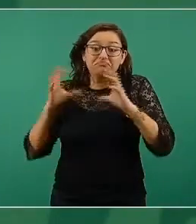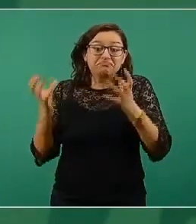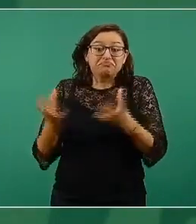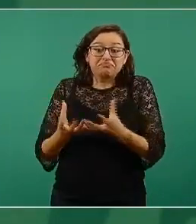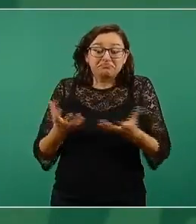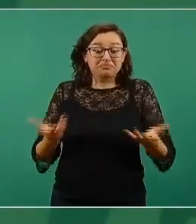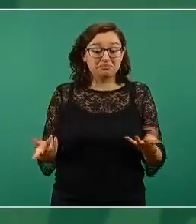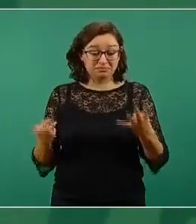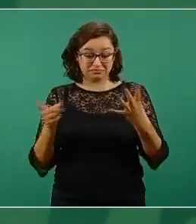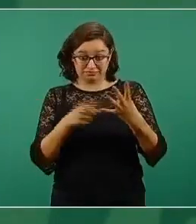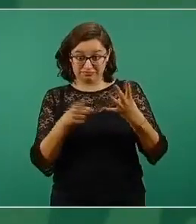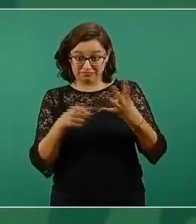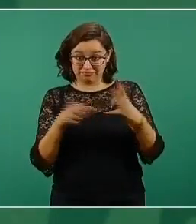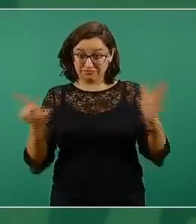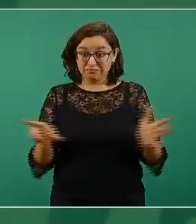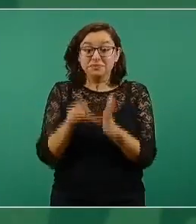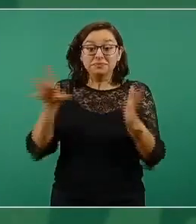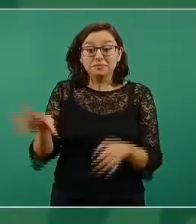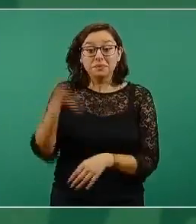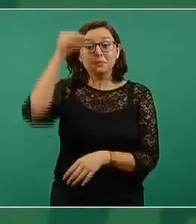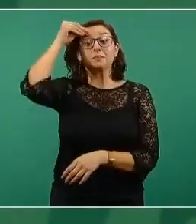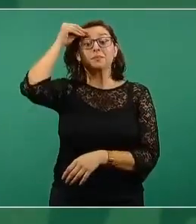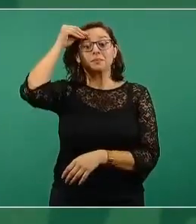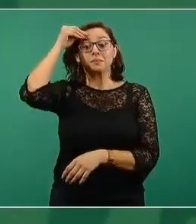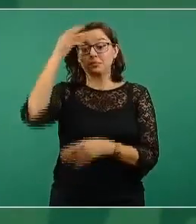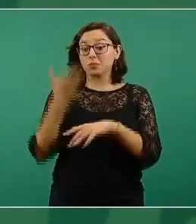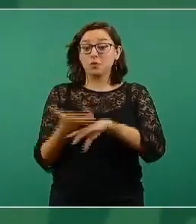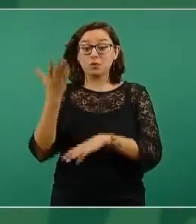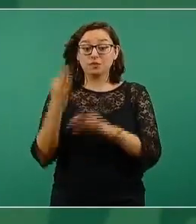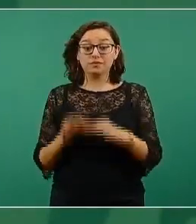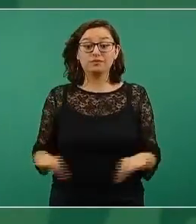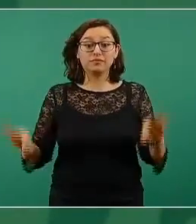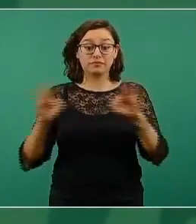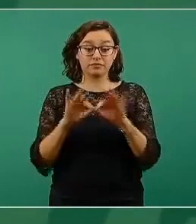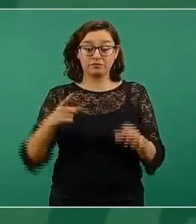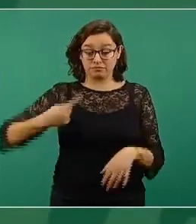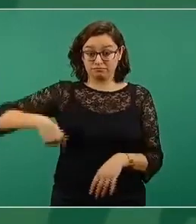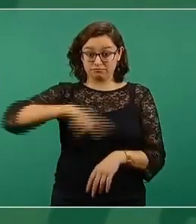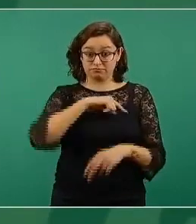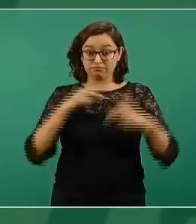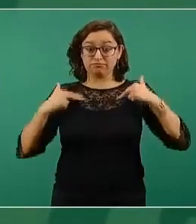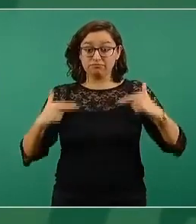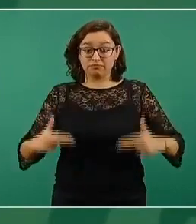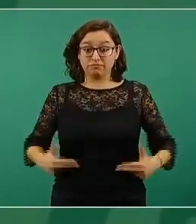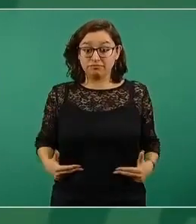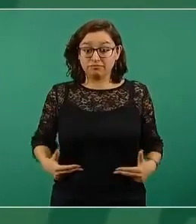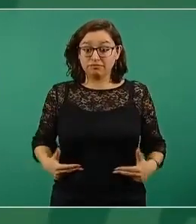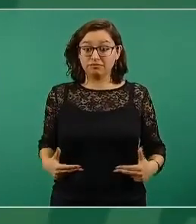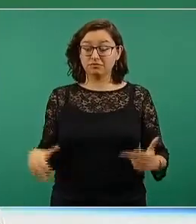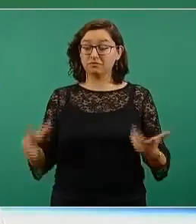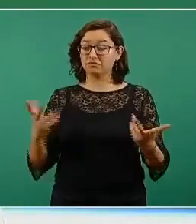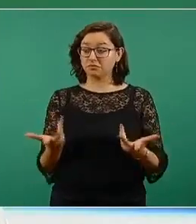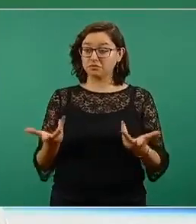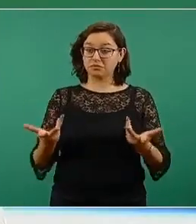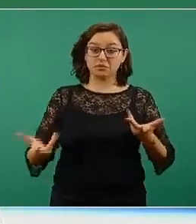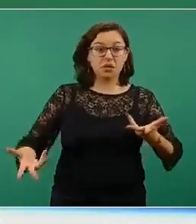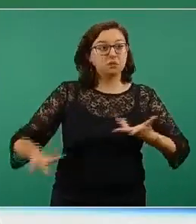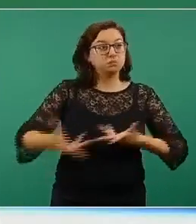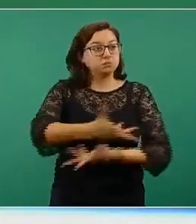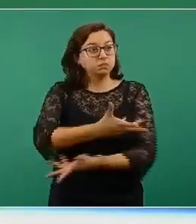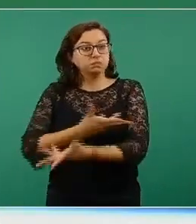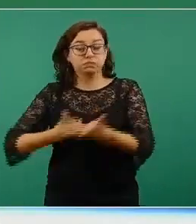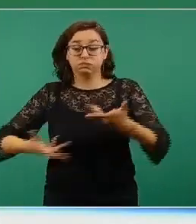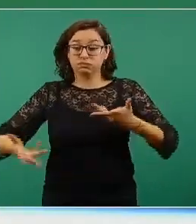lección importantísima. La manera en que como seres humanos nos relacionamos con el planeta. Y es